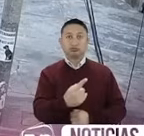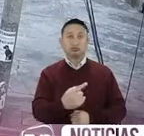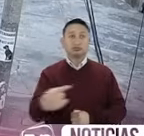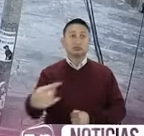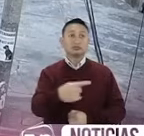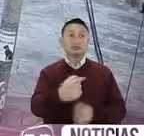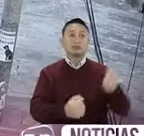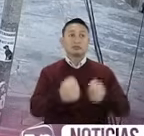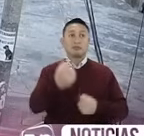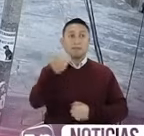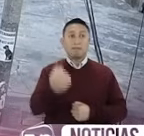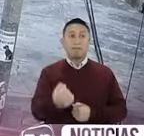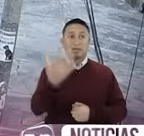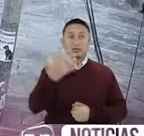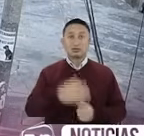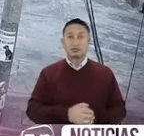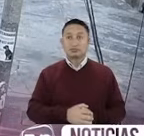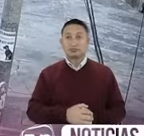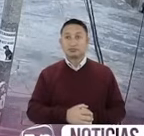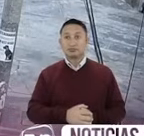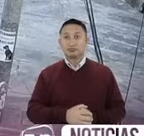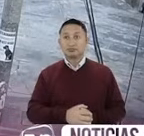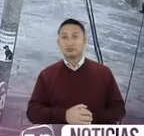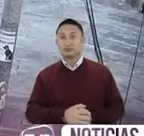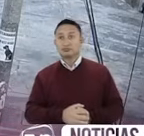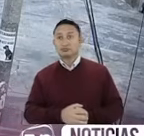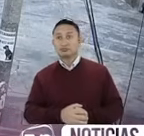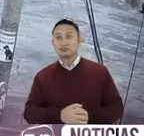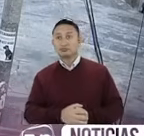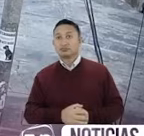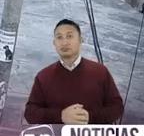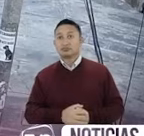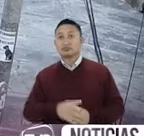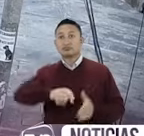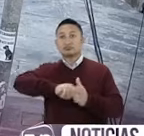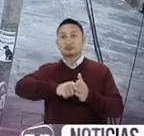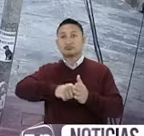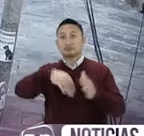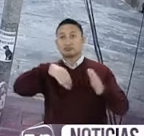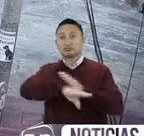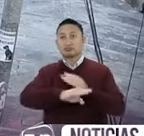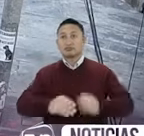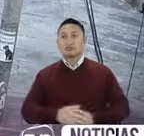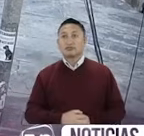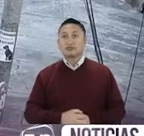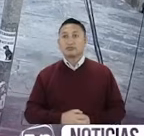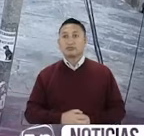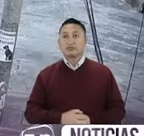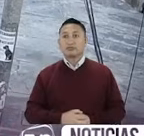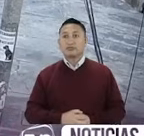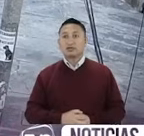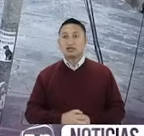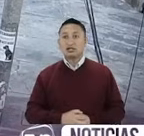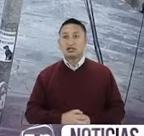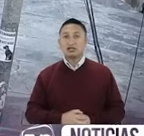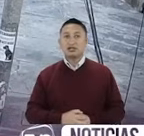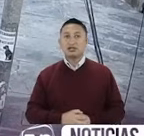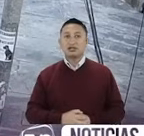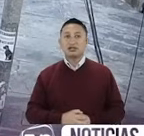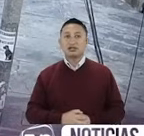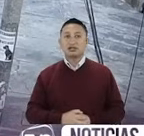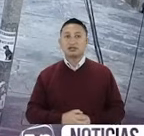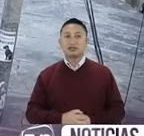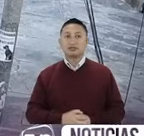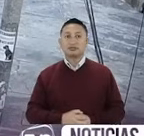que estaba justo en la vereda. Ingresa una llave y en cuestión de segundos, como si fuese el dueño, abre el carro,